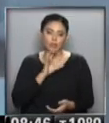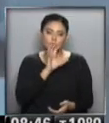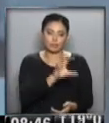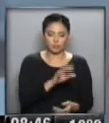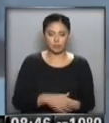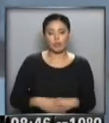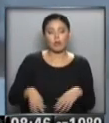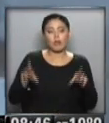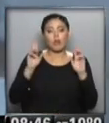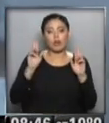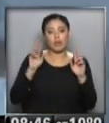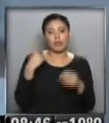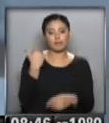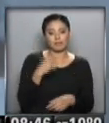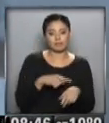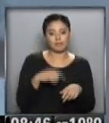esperamos que sea pronto